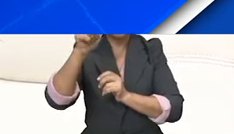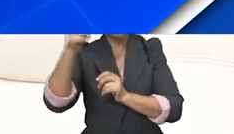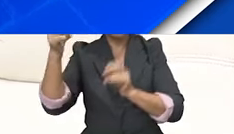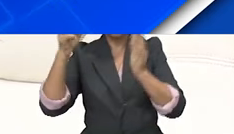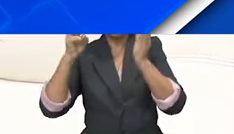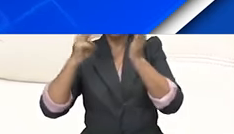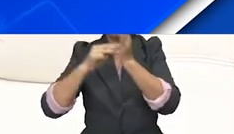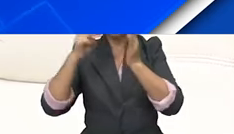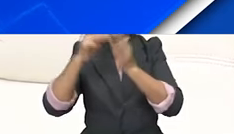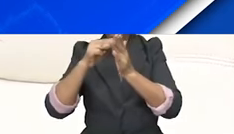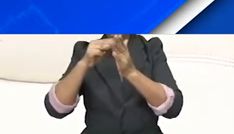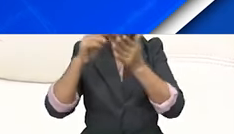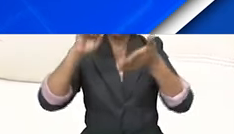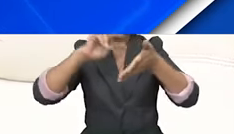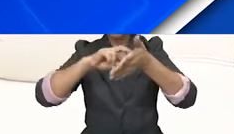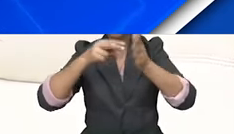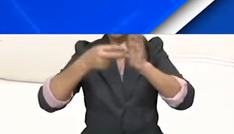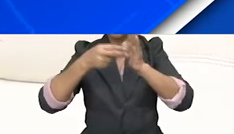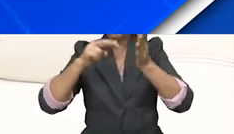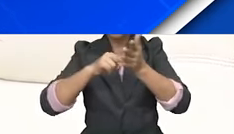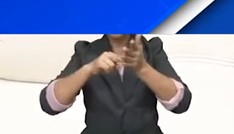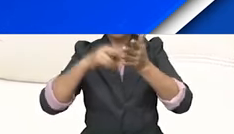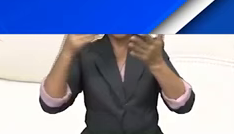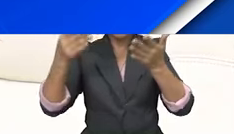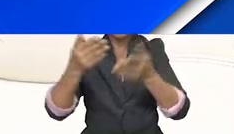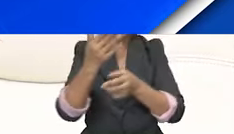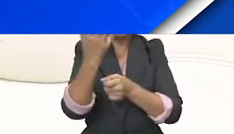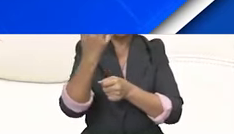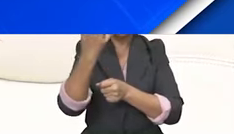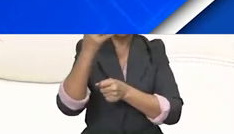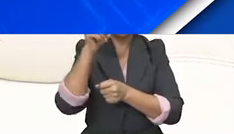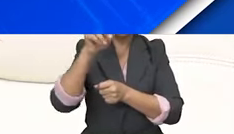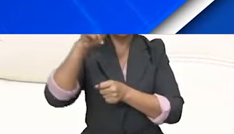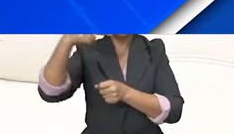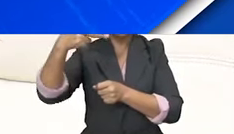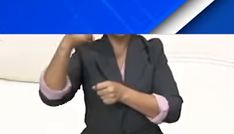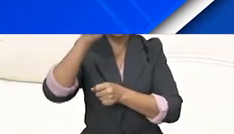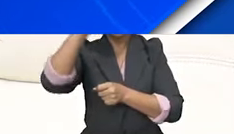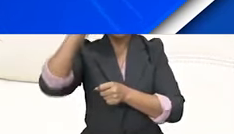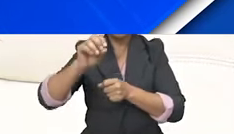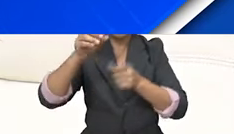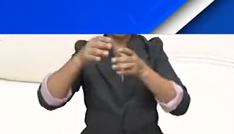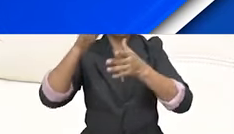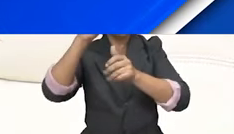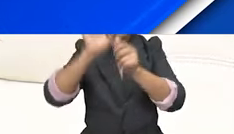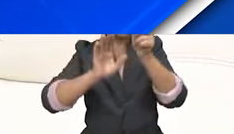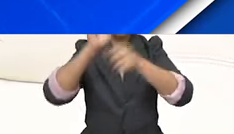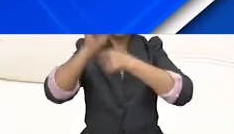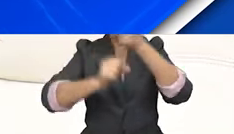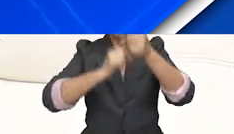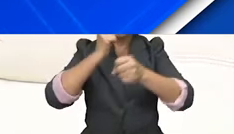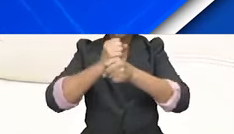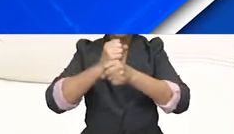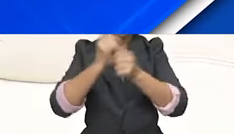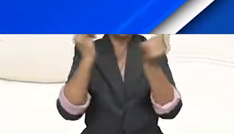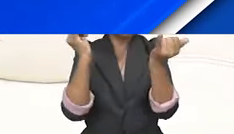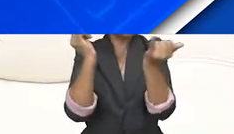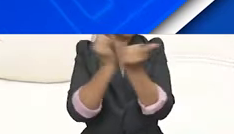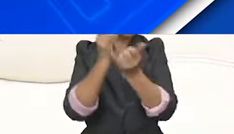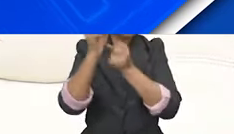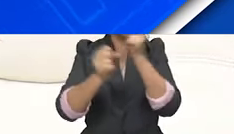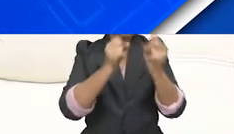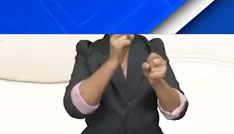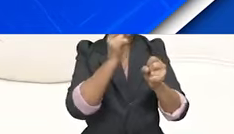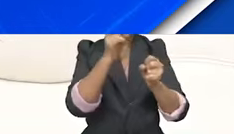3.940.77 millones, lo que significa un 9.8% de crecimiento interanual respecto al mismo periodo del